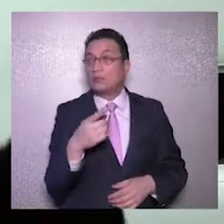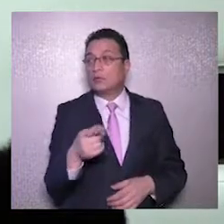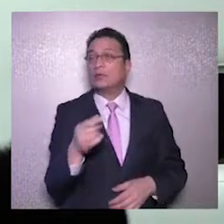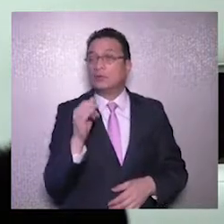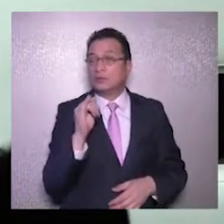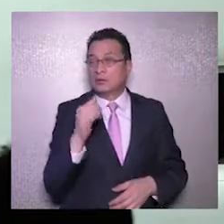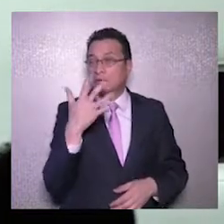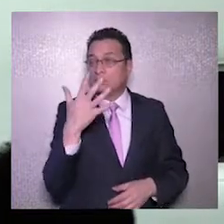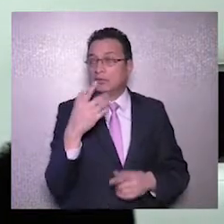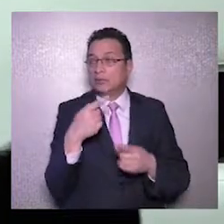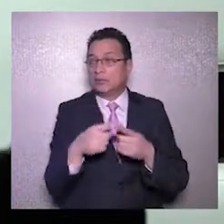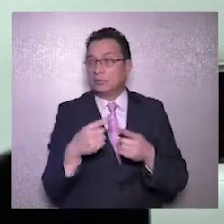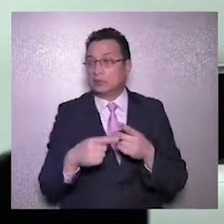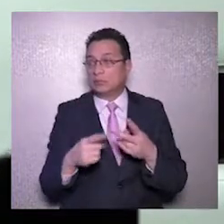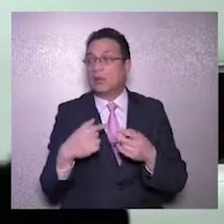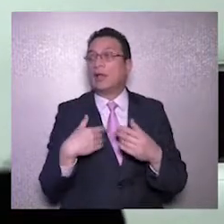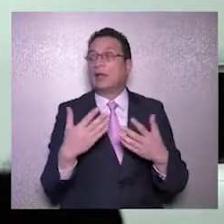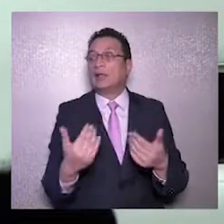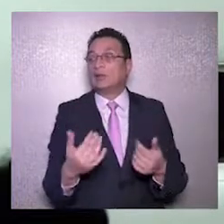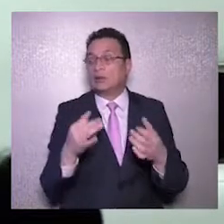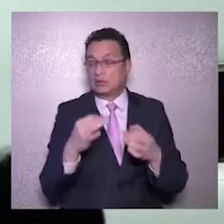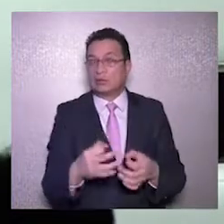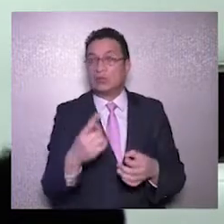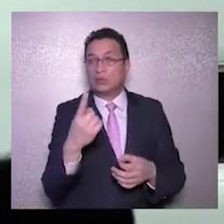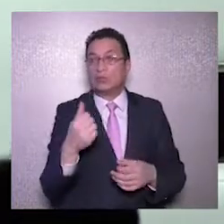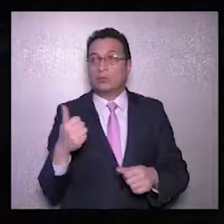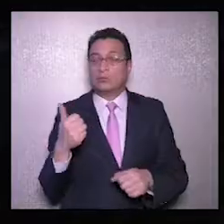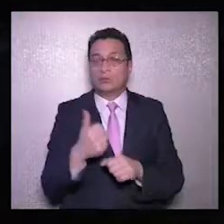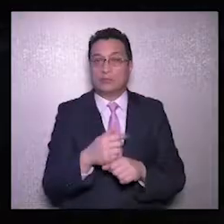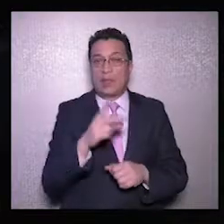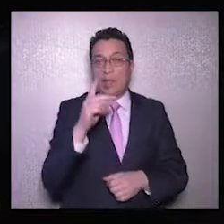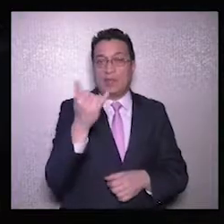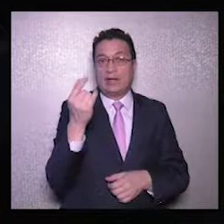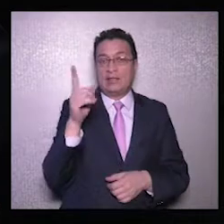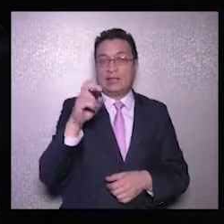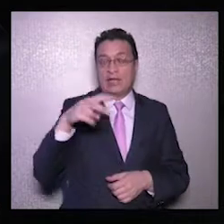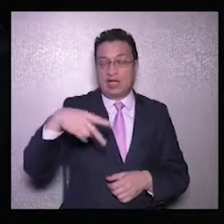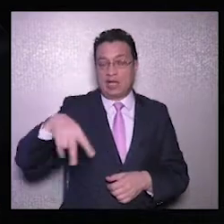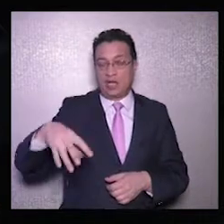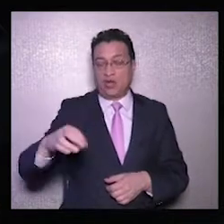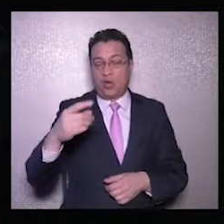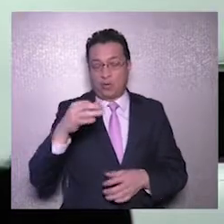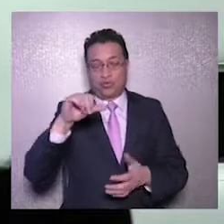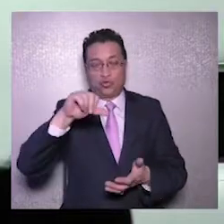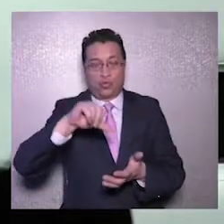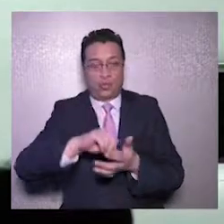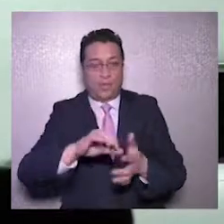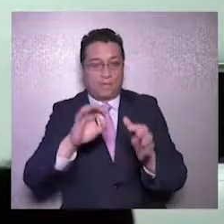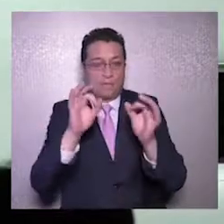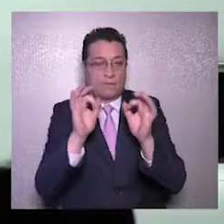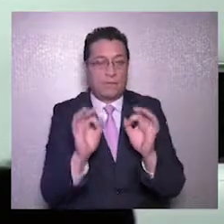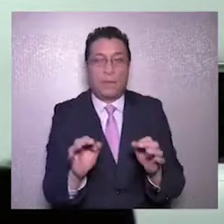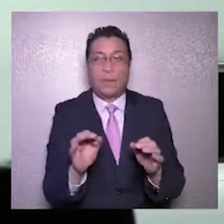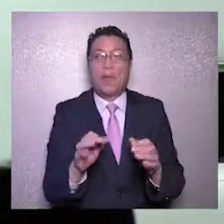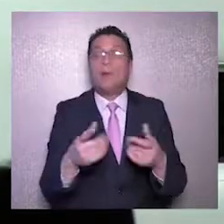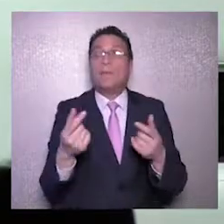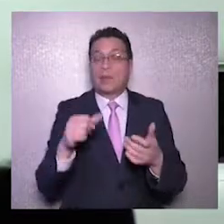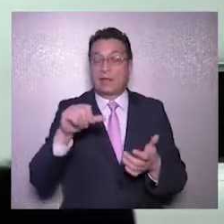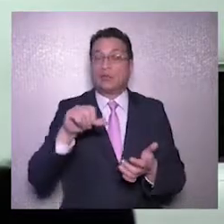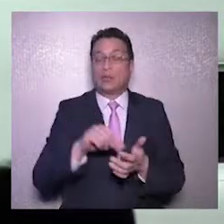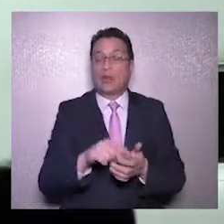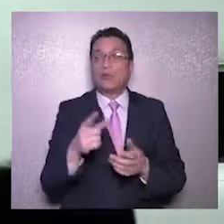lecciones, se requiere, sí, una ingeniería, un diseño de ciudad, como él decía. Más que una arquitectura, el diseño de